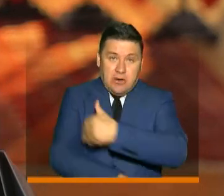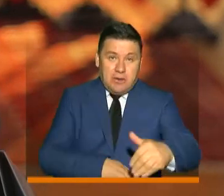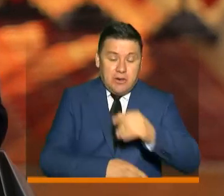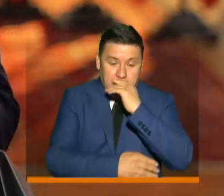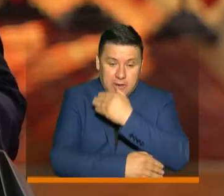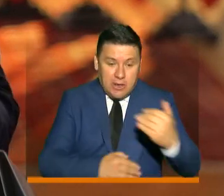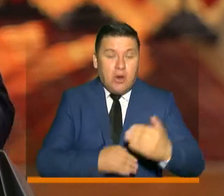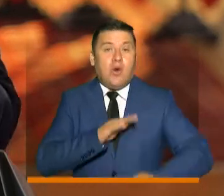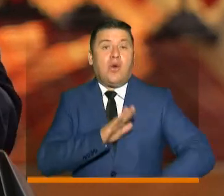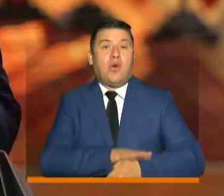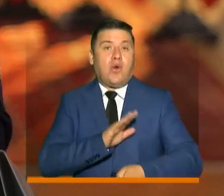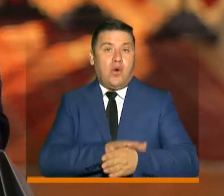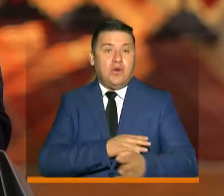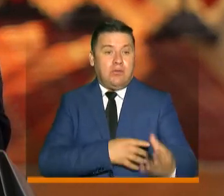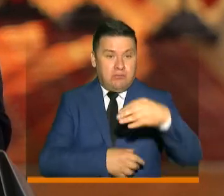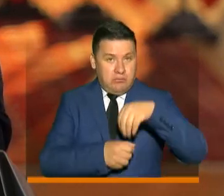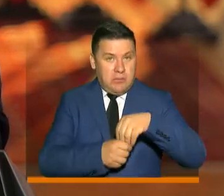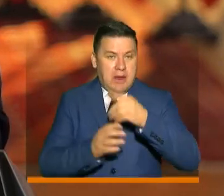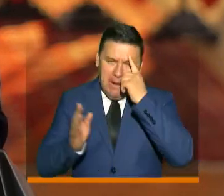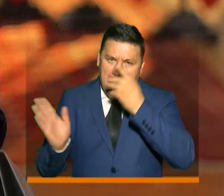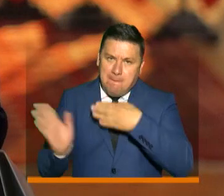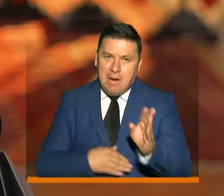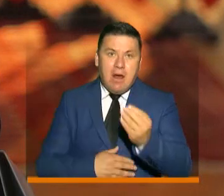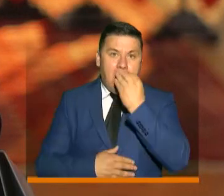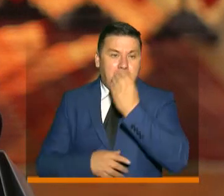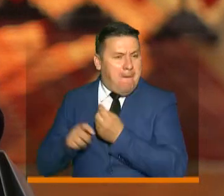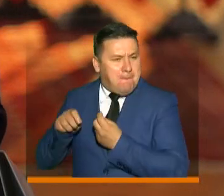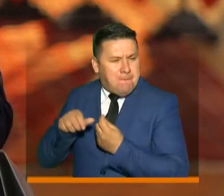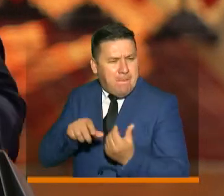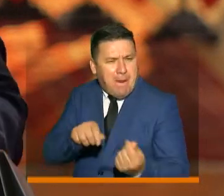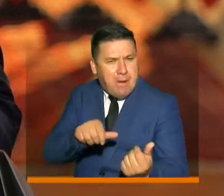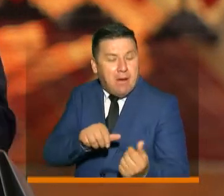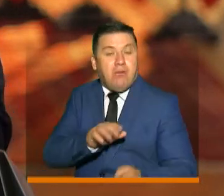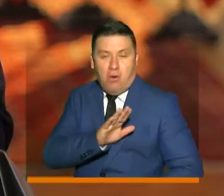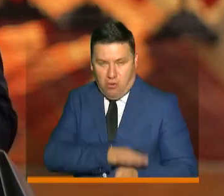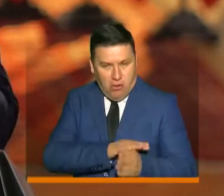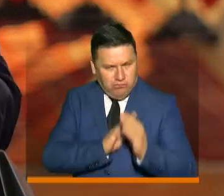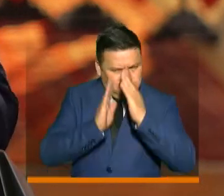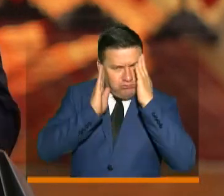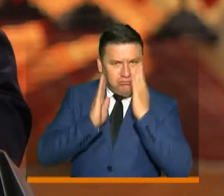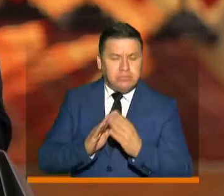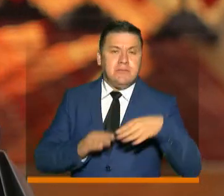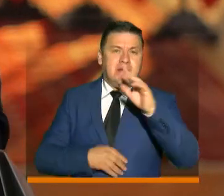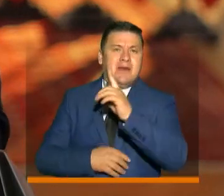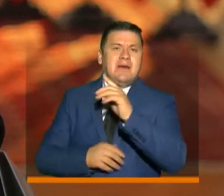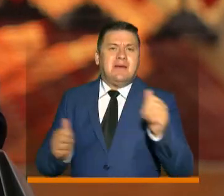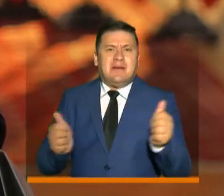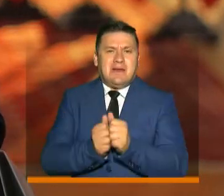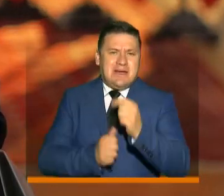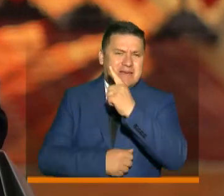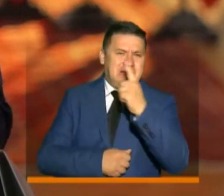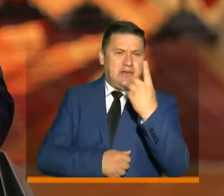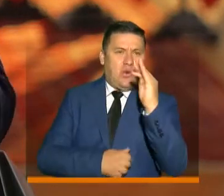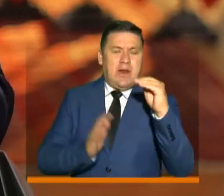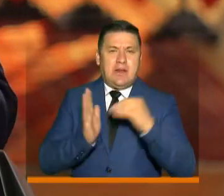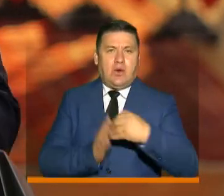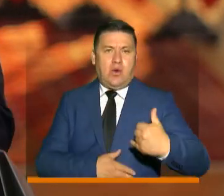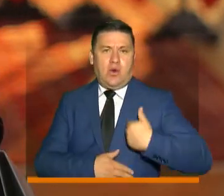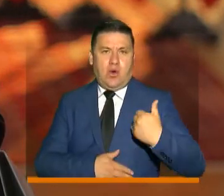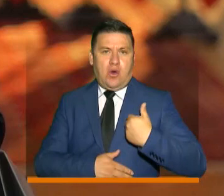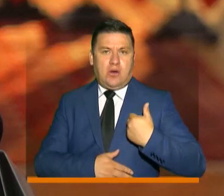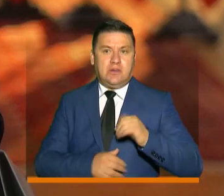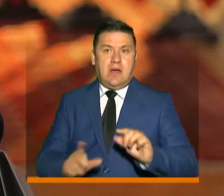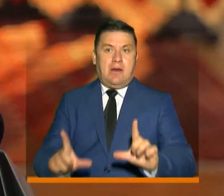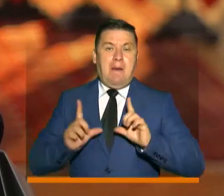continúan siendo beneficiados por el plan de alimentación escolar y pudimos acompañar a más de 140.000 adolescentes a su